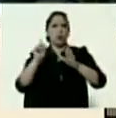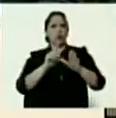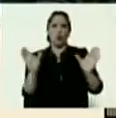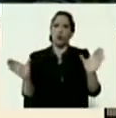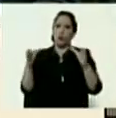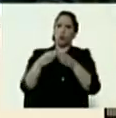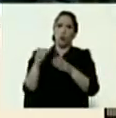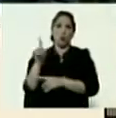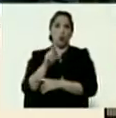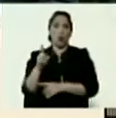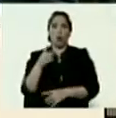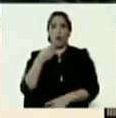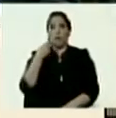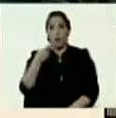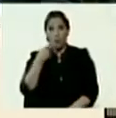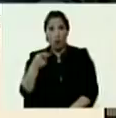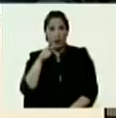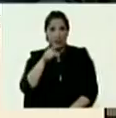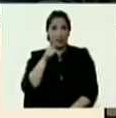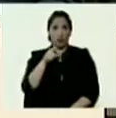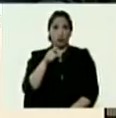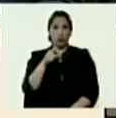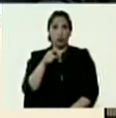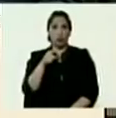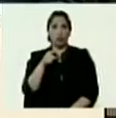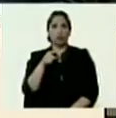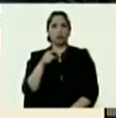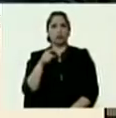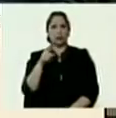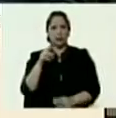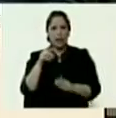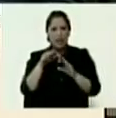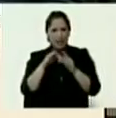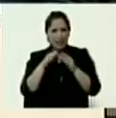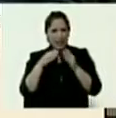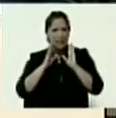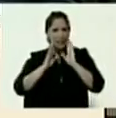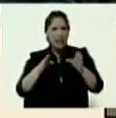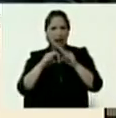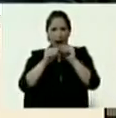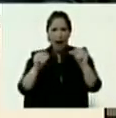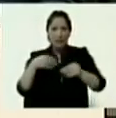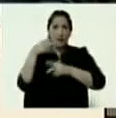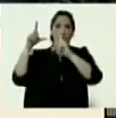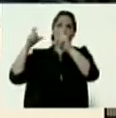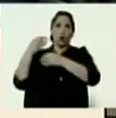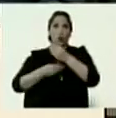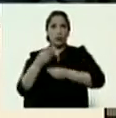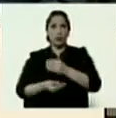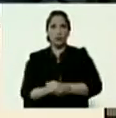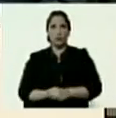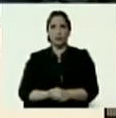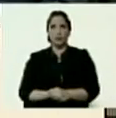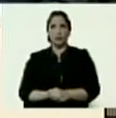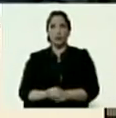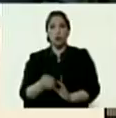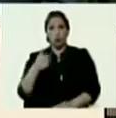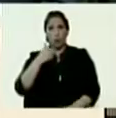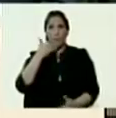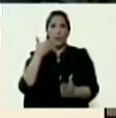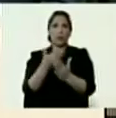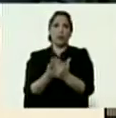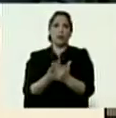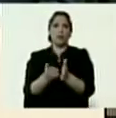un meeting, no. Es en medio de una trocha que esa fotografía se realizó. Yo les pedí